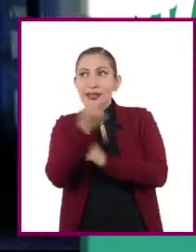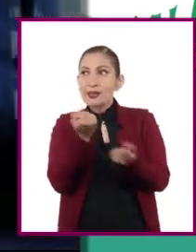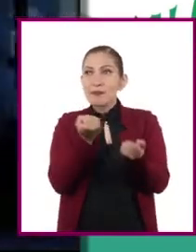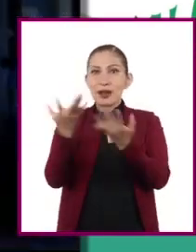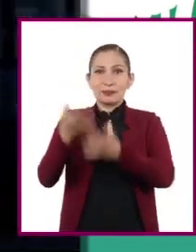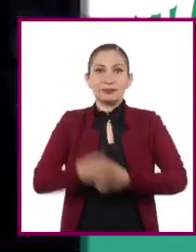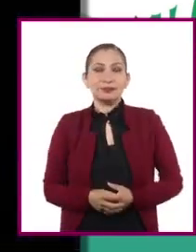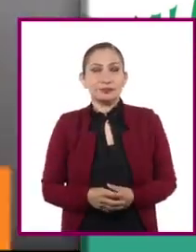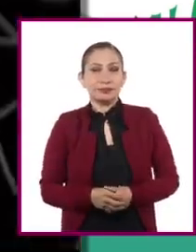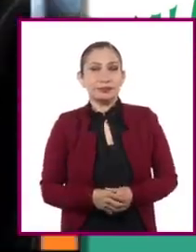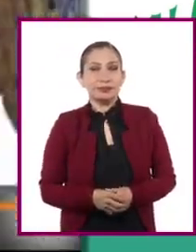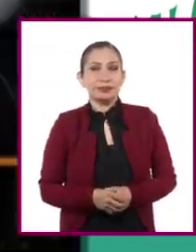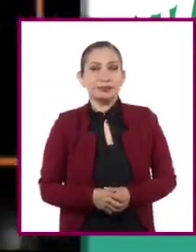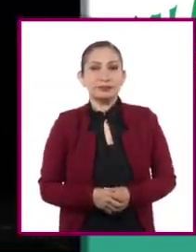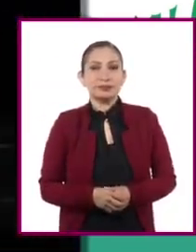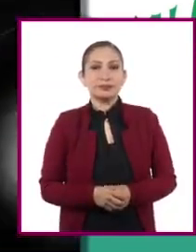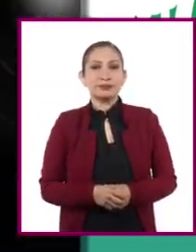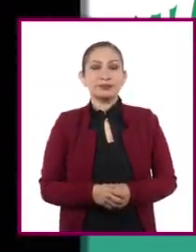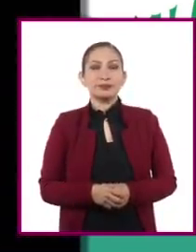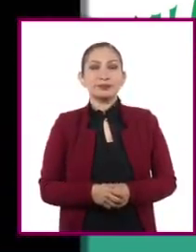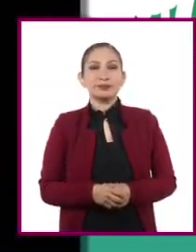transporte.